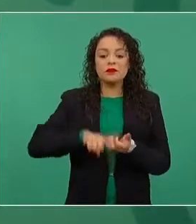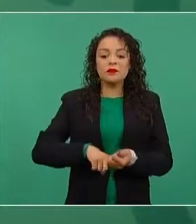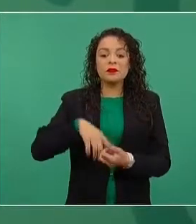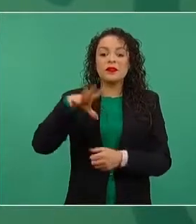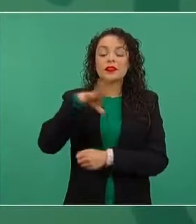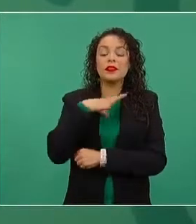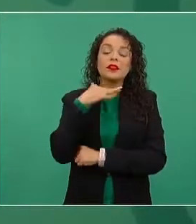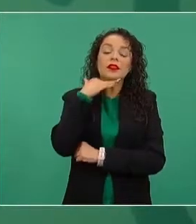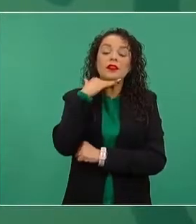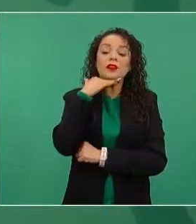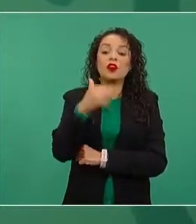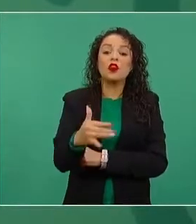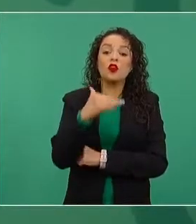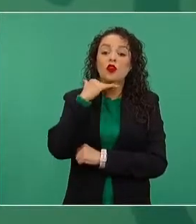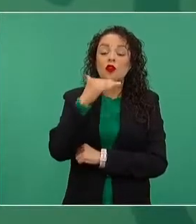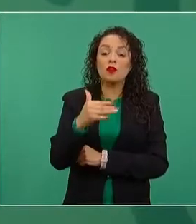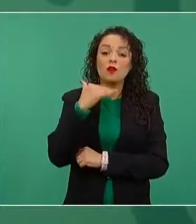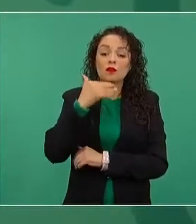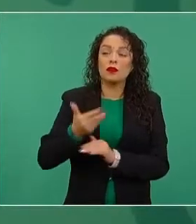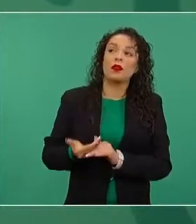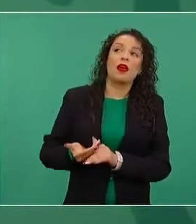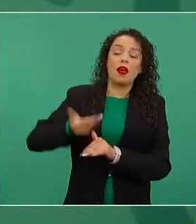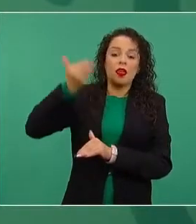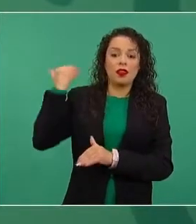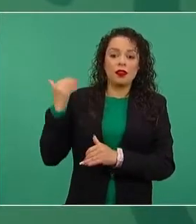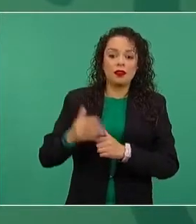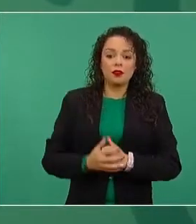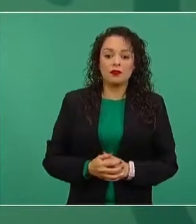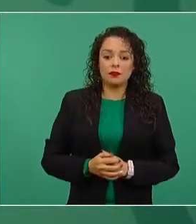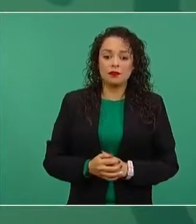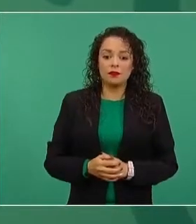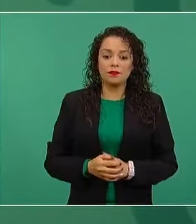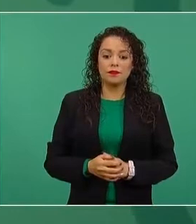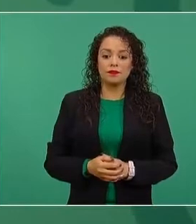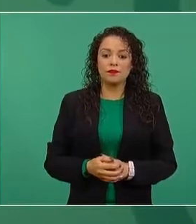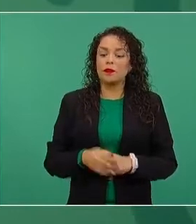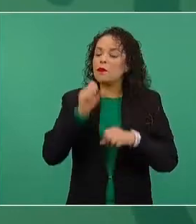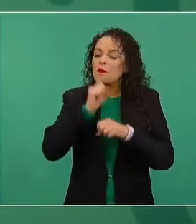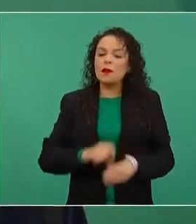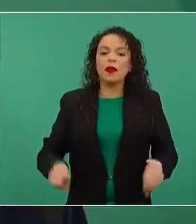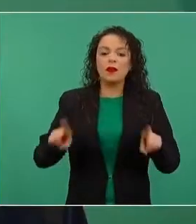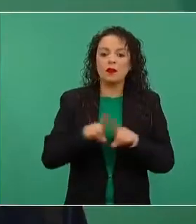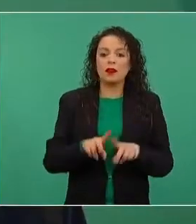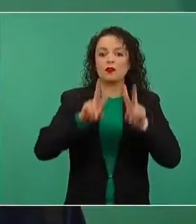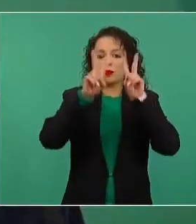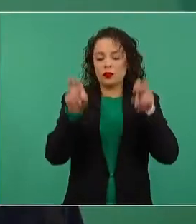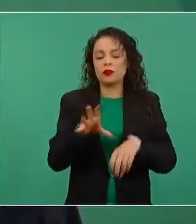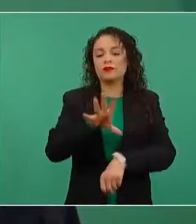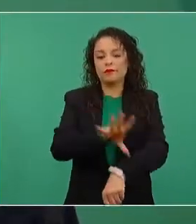Lo mismo en el caso de la industria eléctrica.